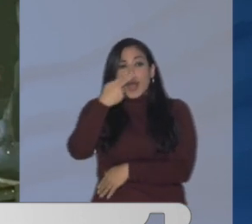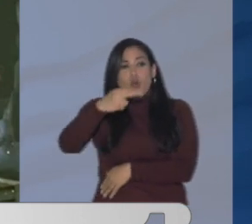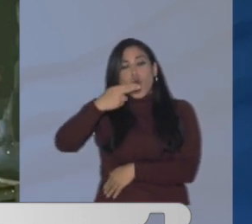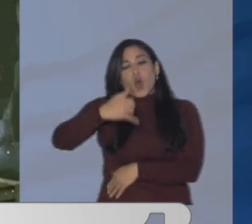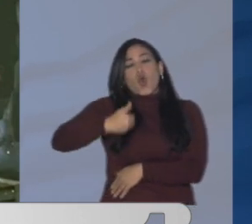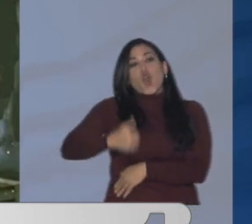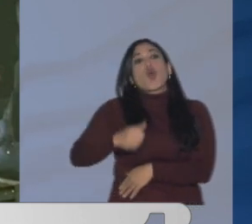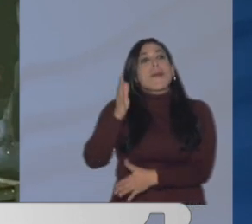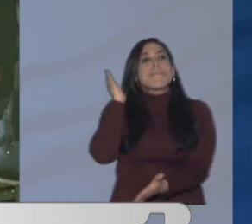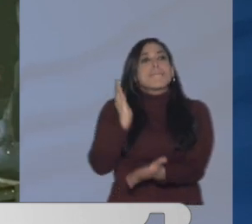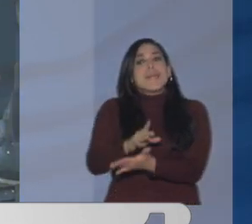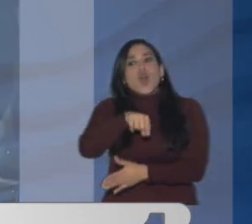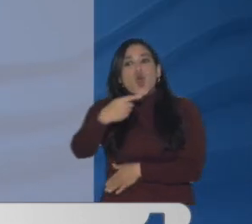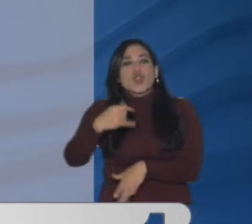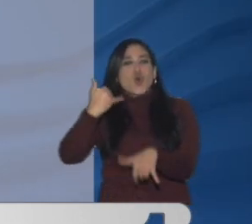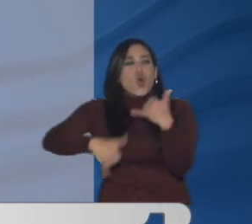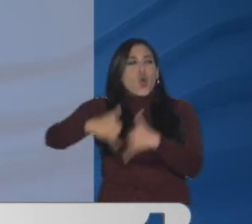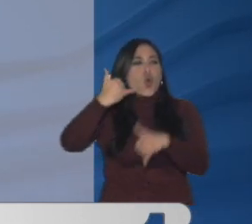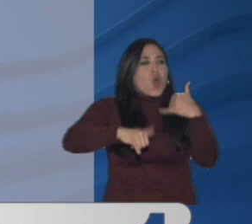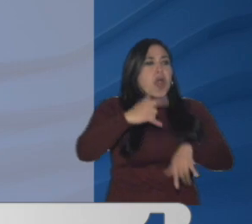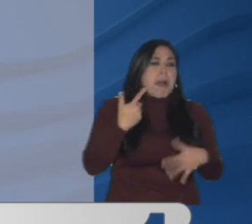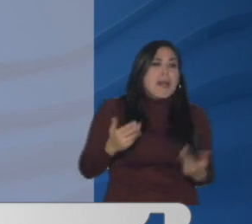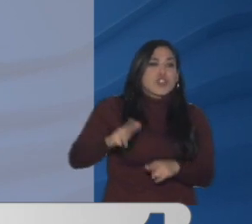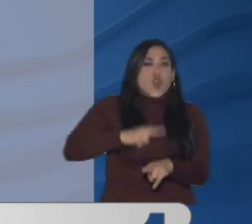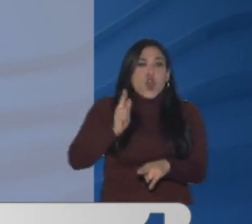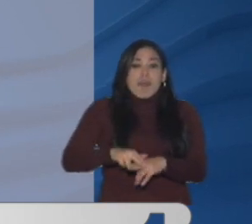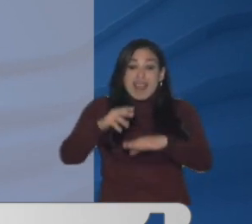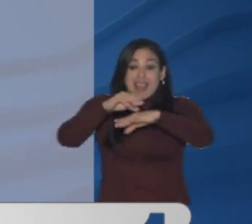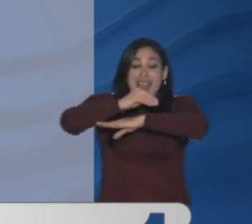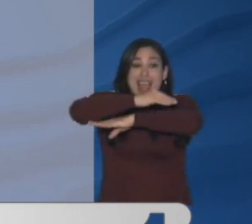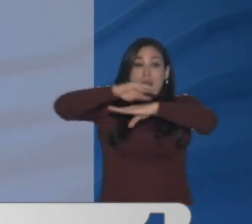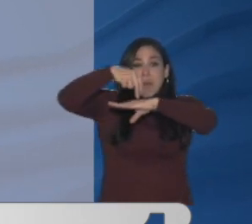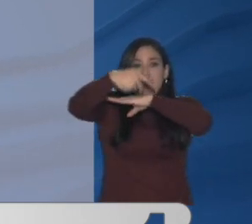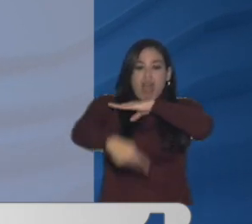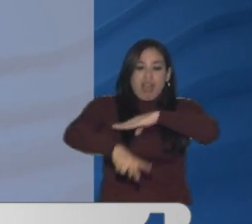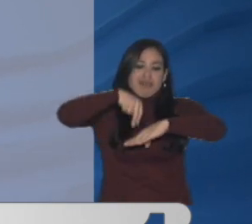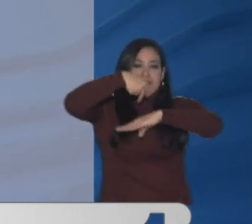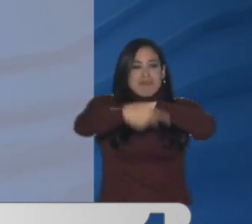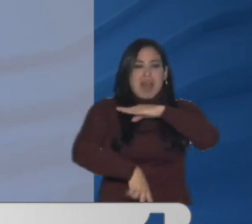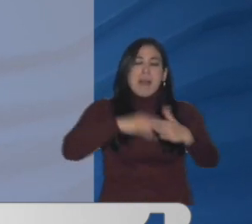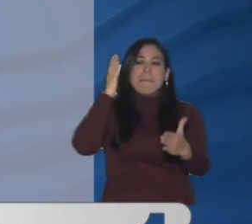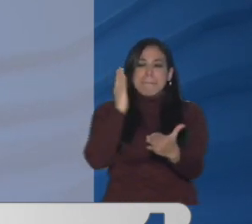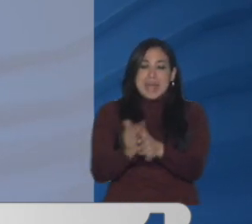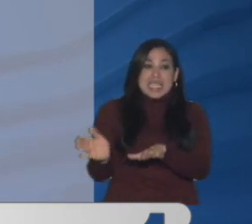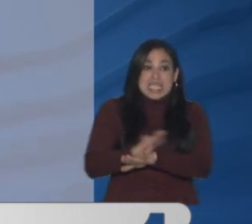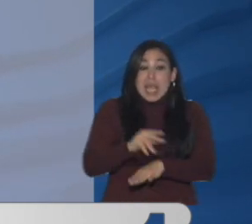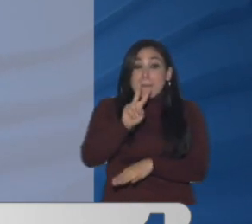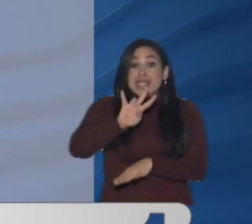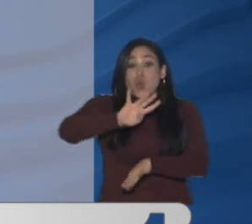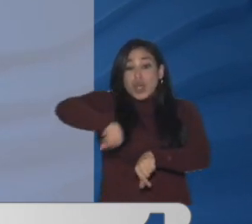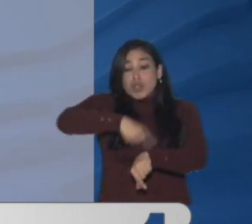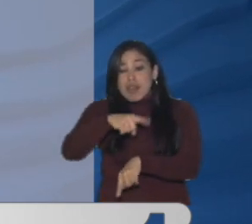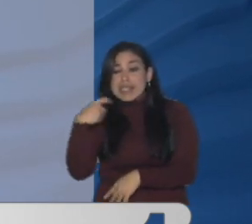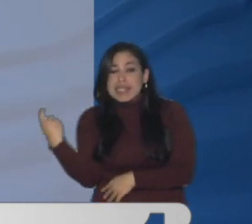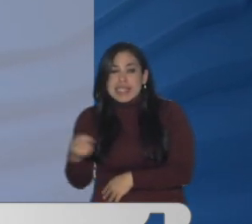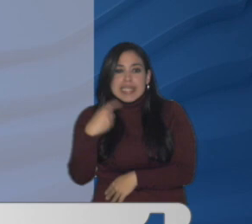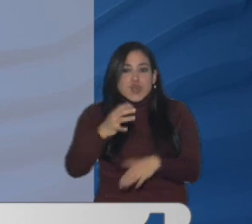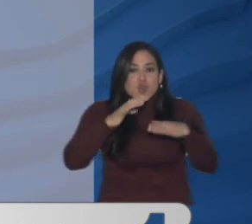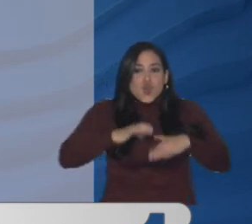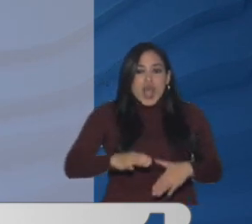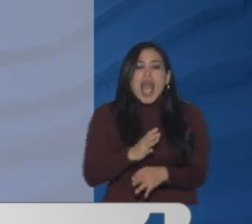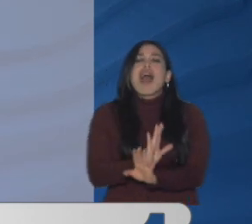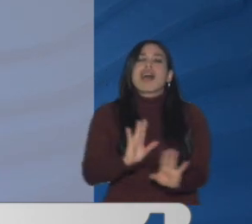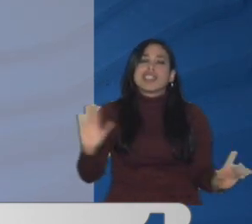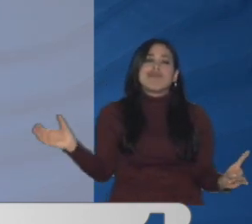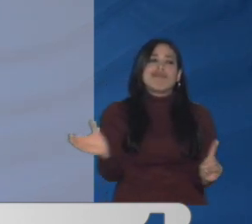murió cuando con otros jóvenes jugaban a lanzarse a la corriente. Tras una búsqueda de 24 horas, el cuerpo del